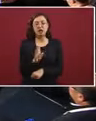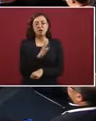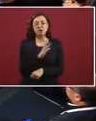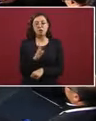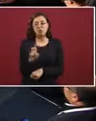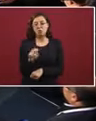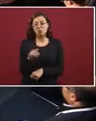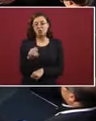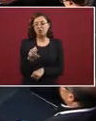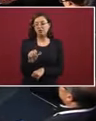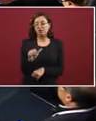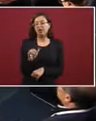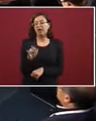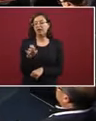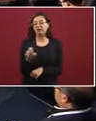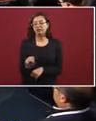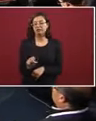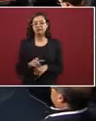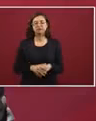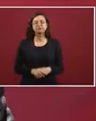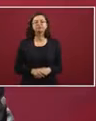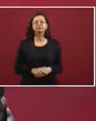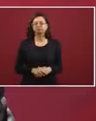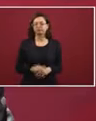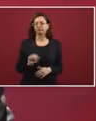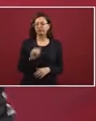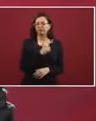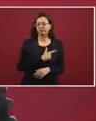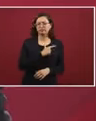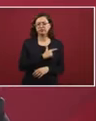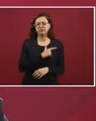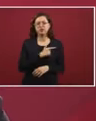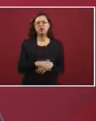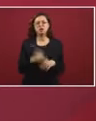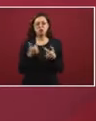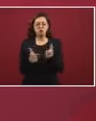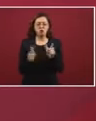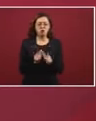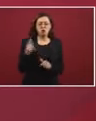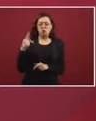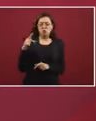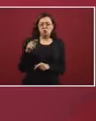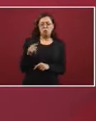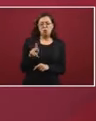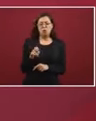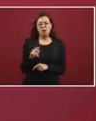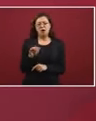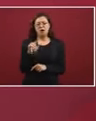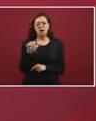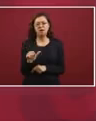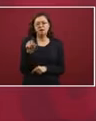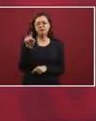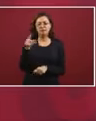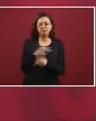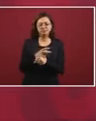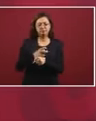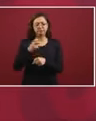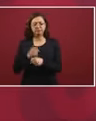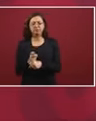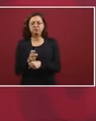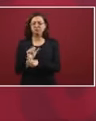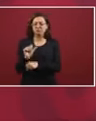Grupo Puebla está participando el subsecretario de Relaciones Exteriores a invitación del presidente electo de Argentina,